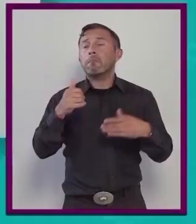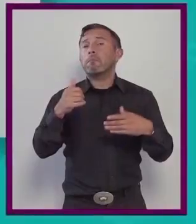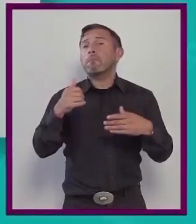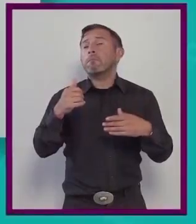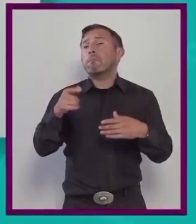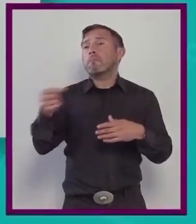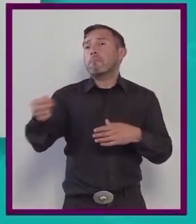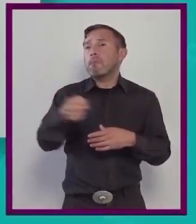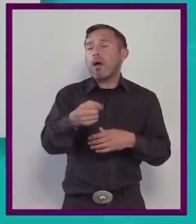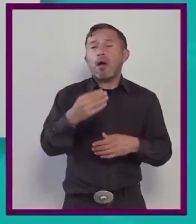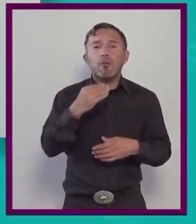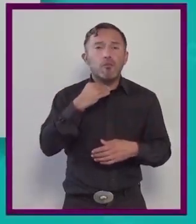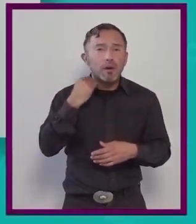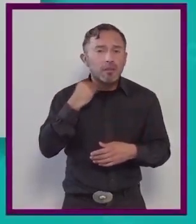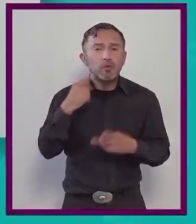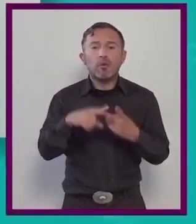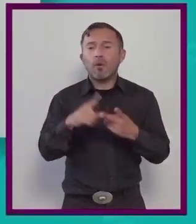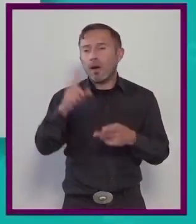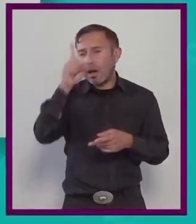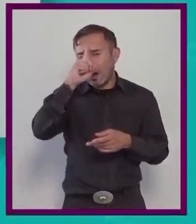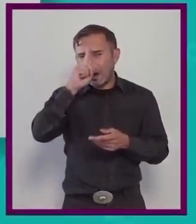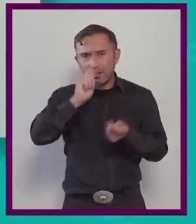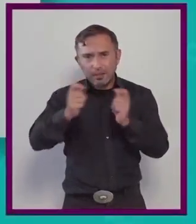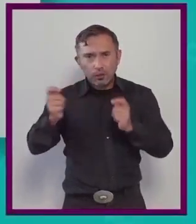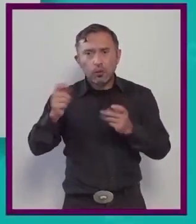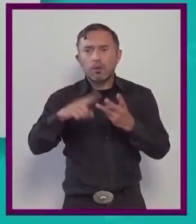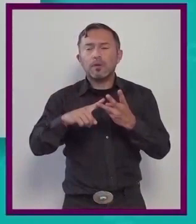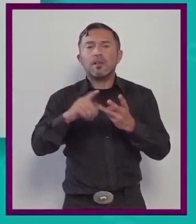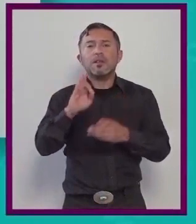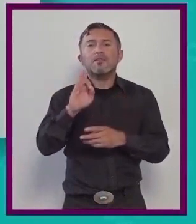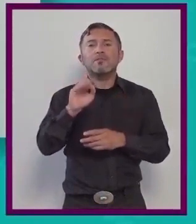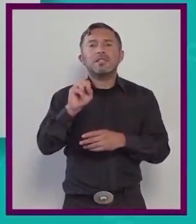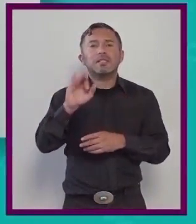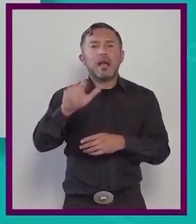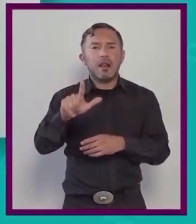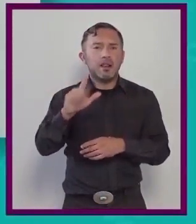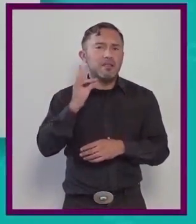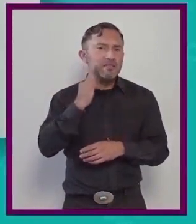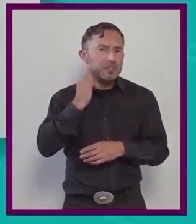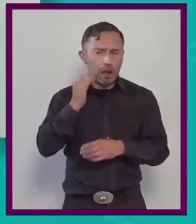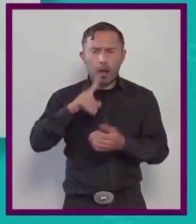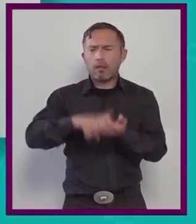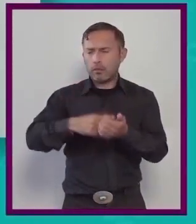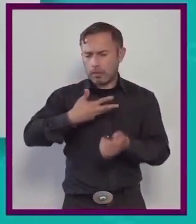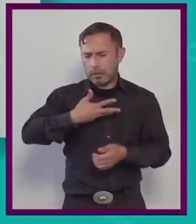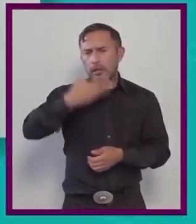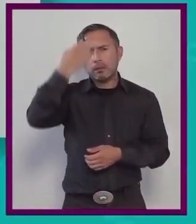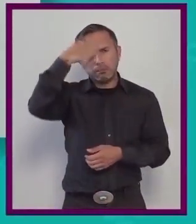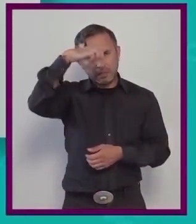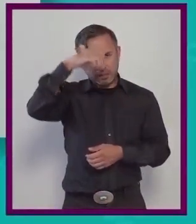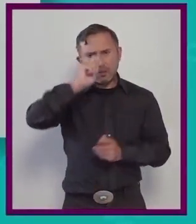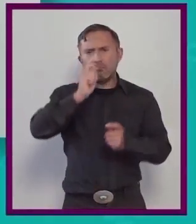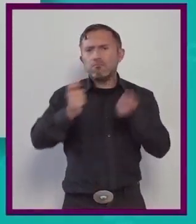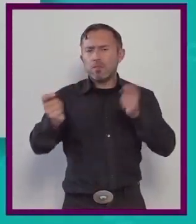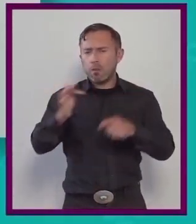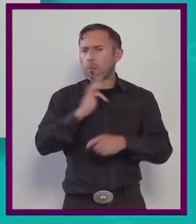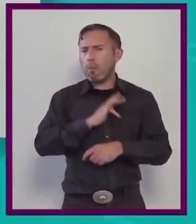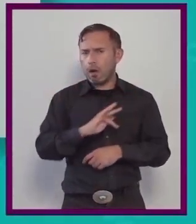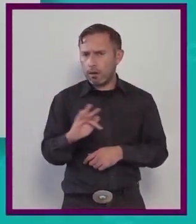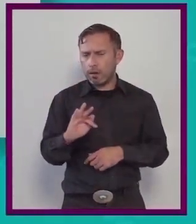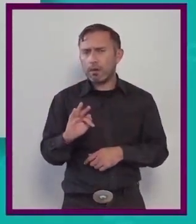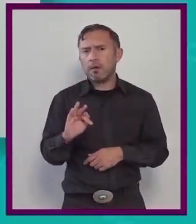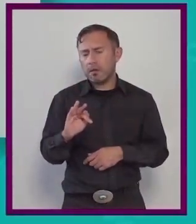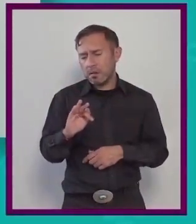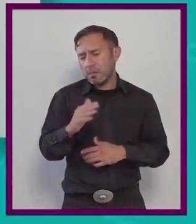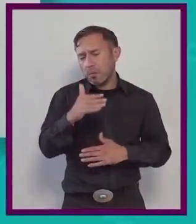intervienen, jueces, abogados, asesores victimales, fiscales, cuentan con los conocimientos necesarios para